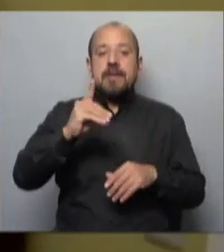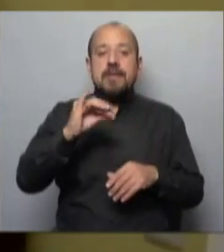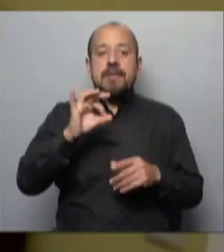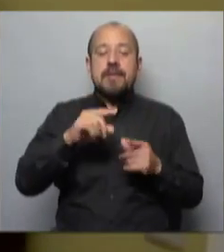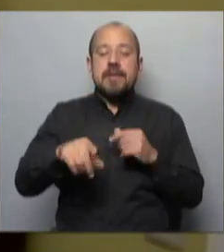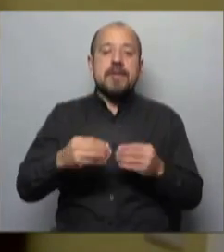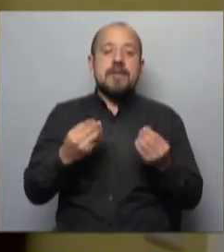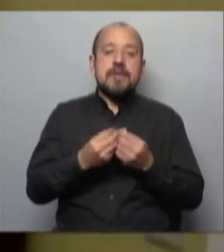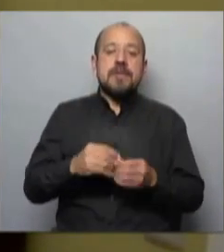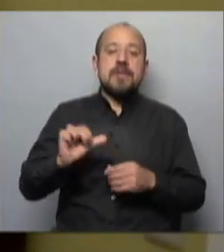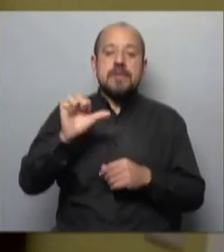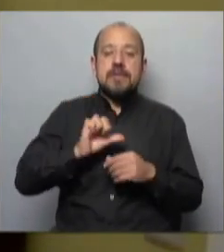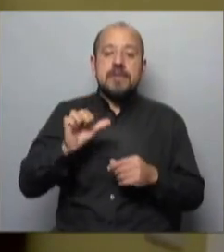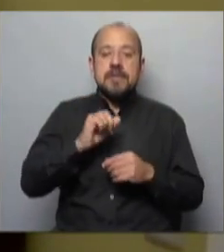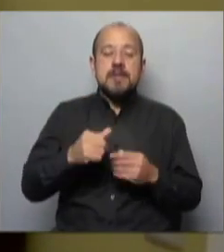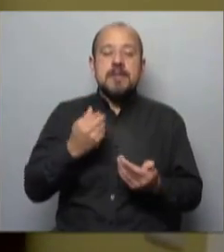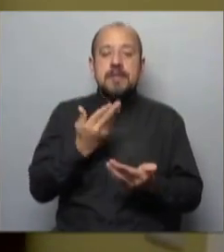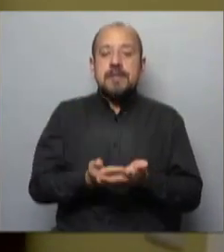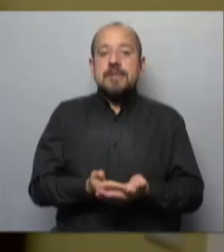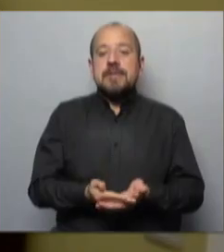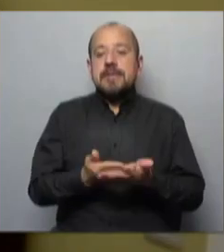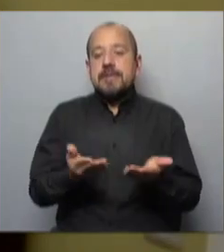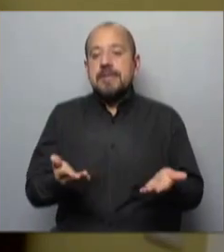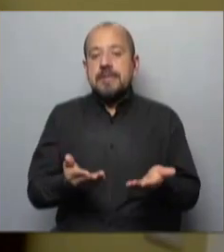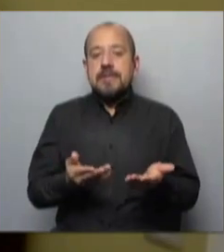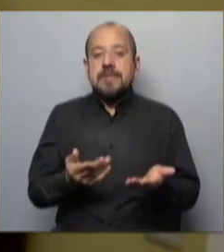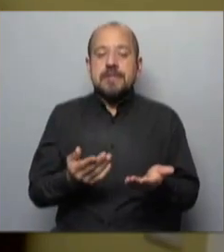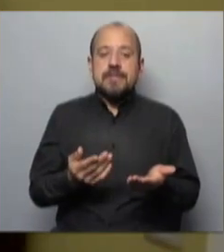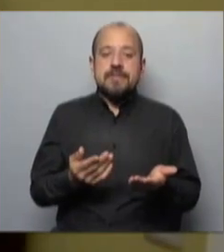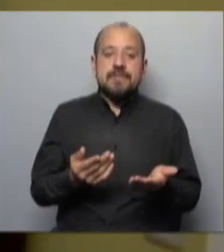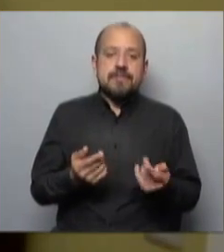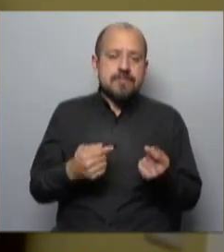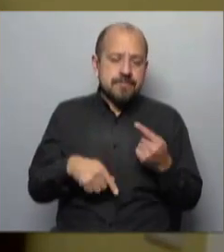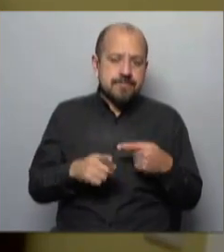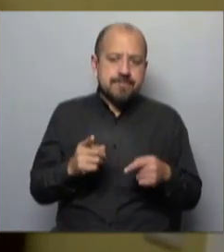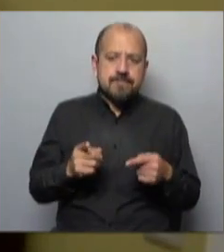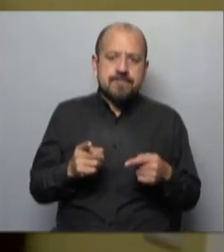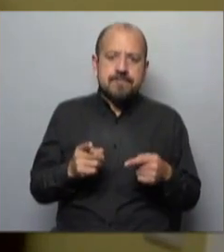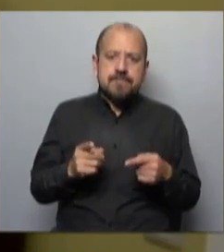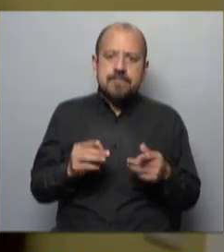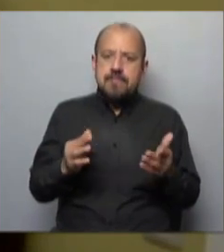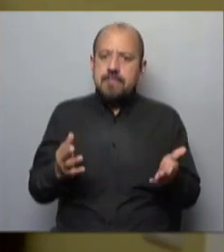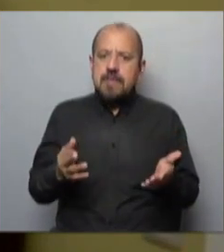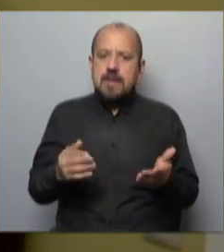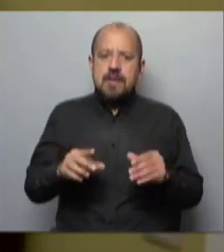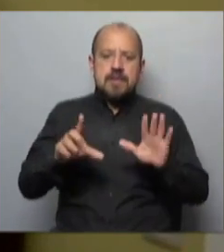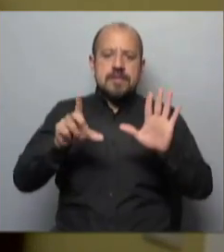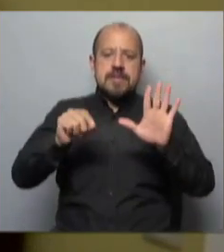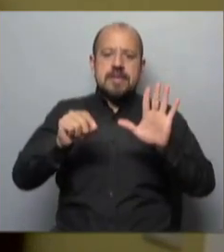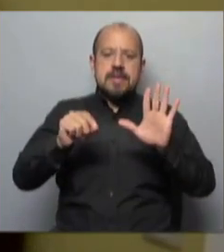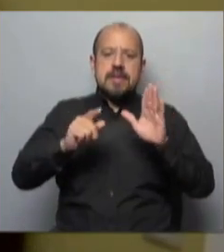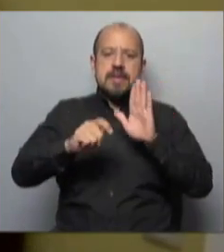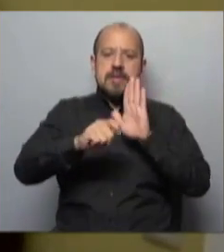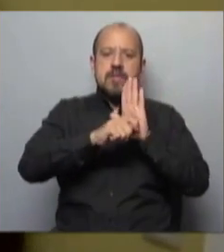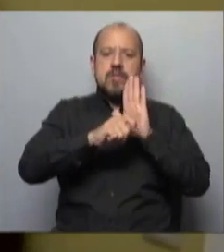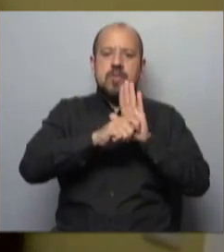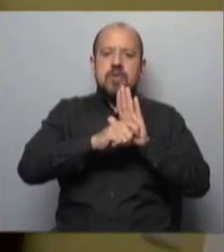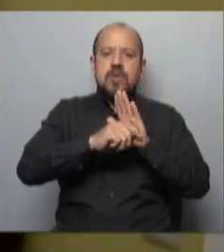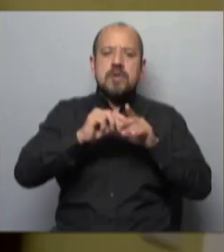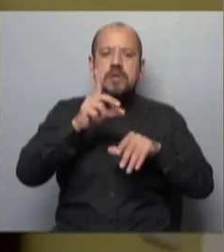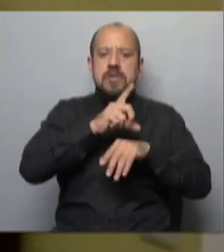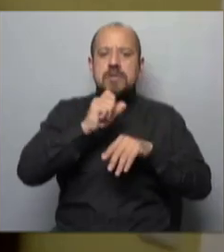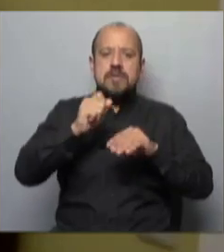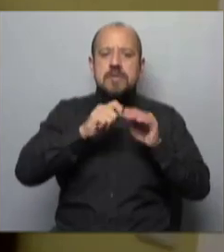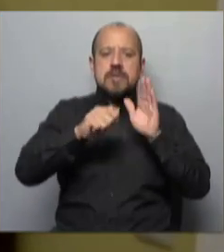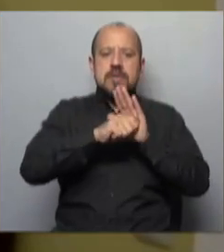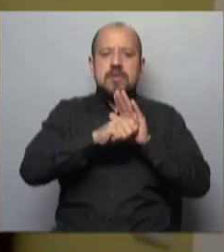varias empresas presentaron recursos de inconstitucionalidad pero digamos contra 70 artículos 100 artículos